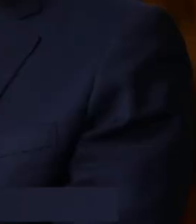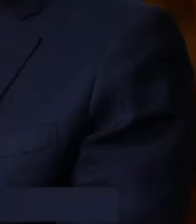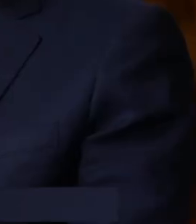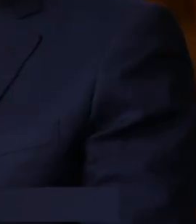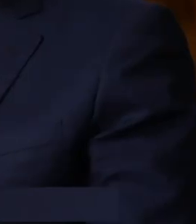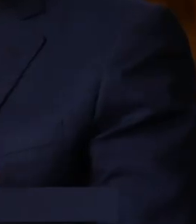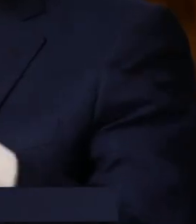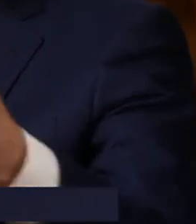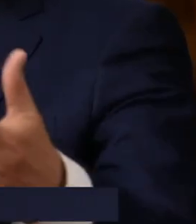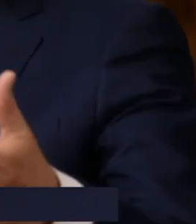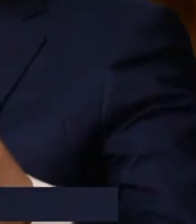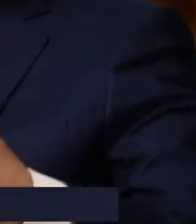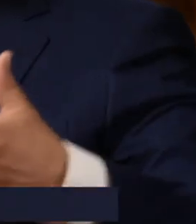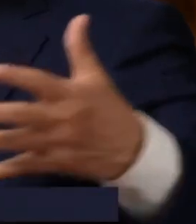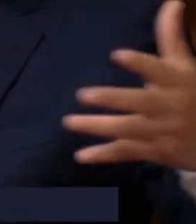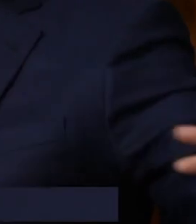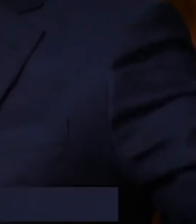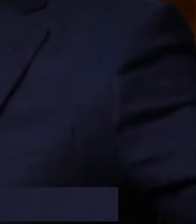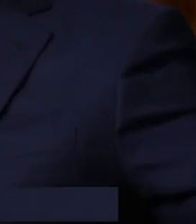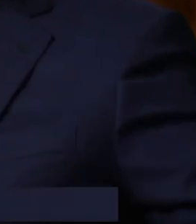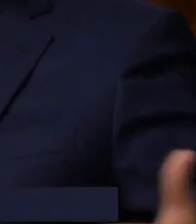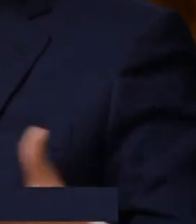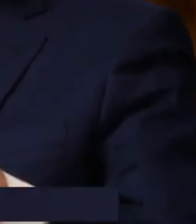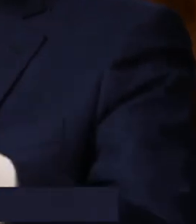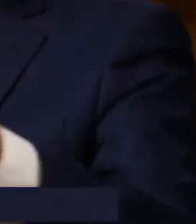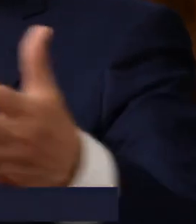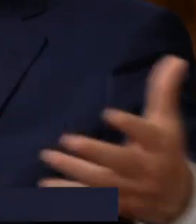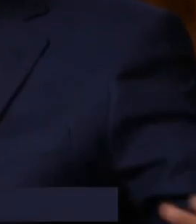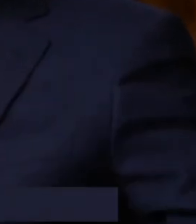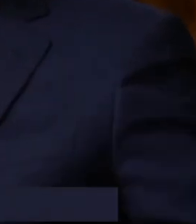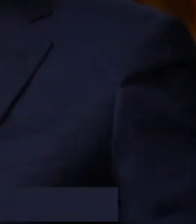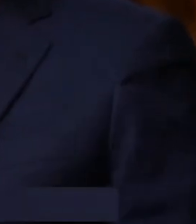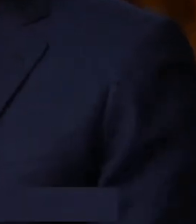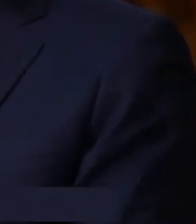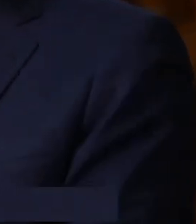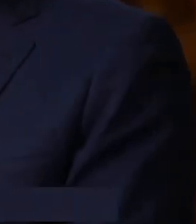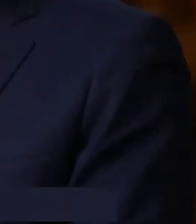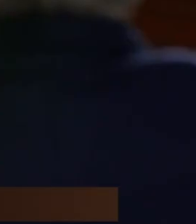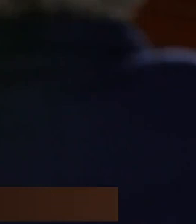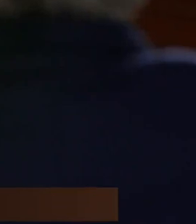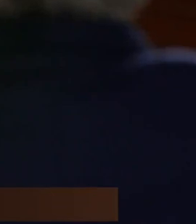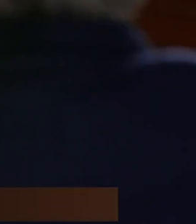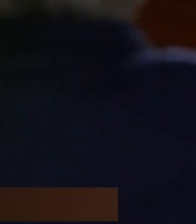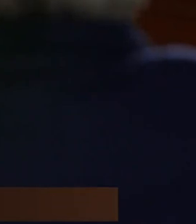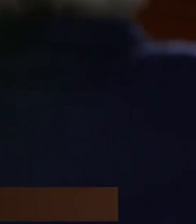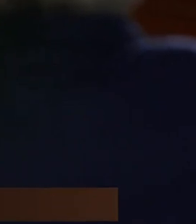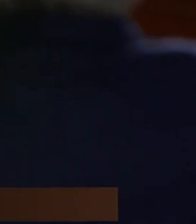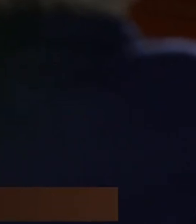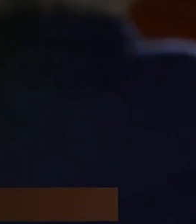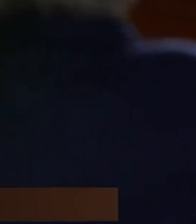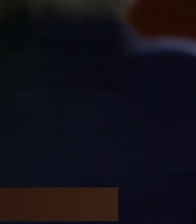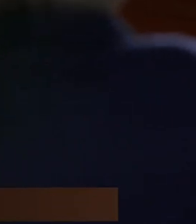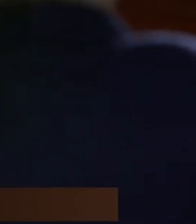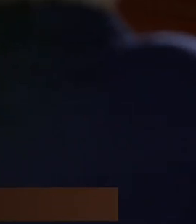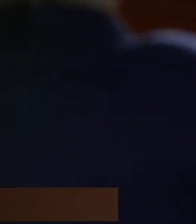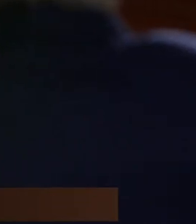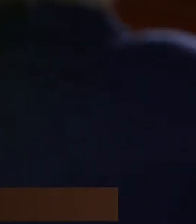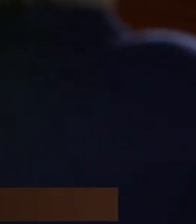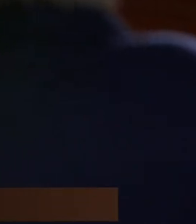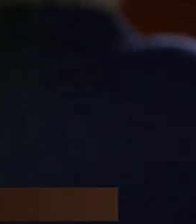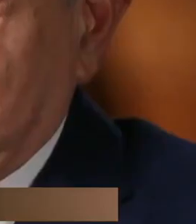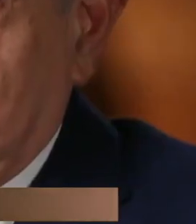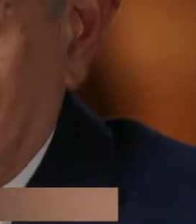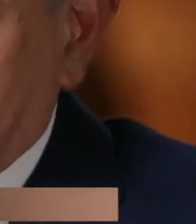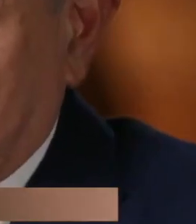de buscar el diálogo, llegar a acuerdos y atender las causas, es utilizar, en el caso